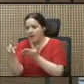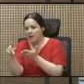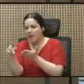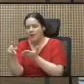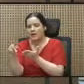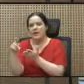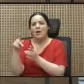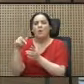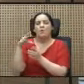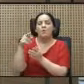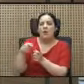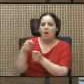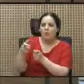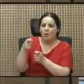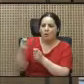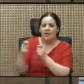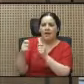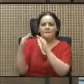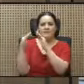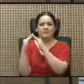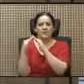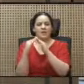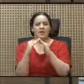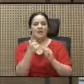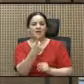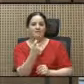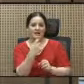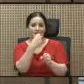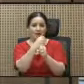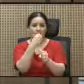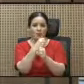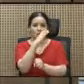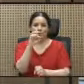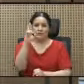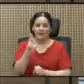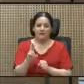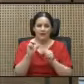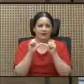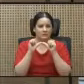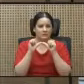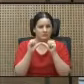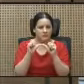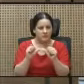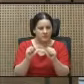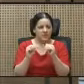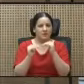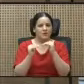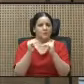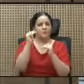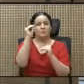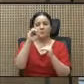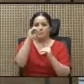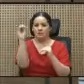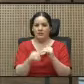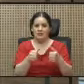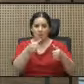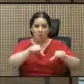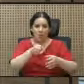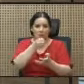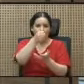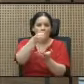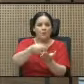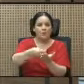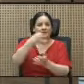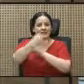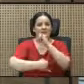vivienda. El desempleo en Costa Rica seguirá en tasas muy altas. Según el Fondo Monetario Internacional,